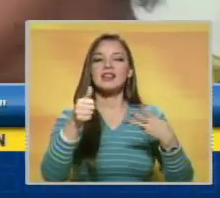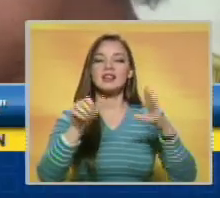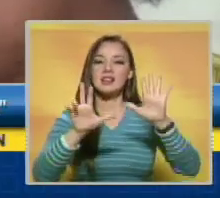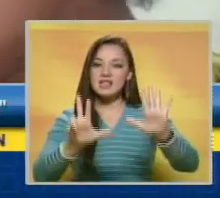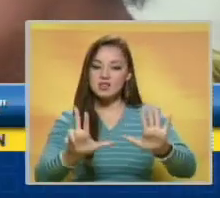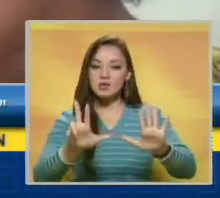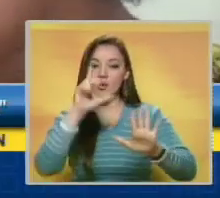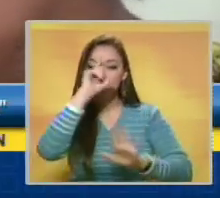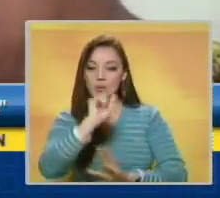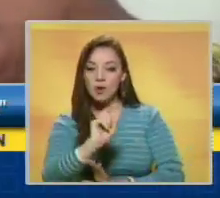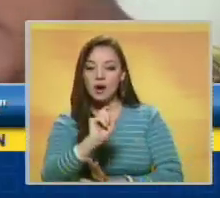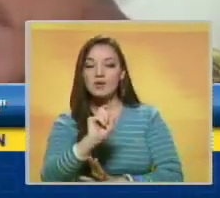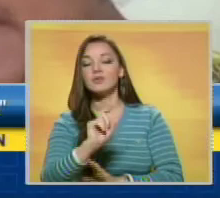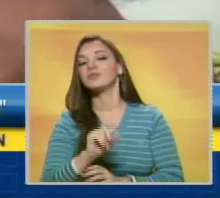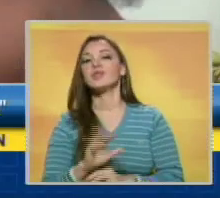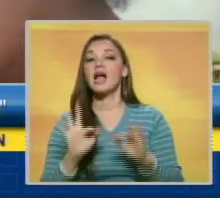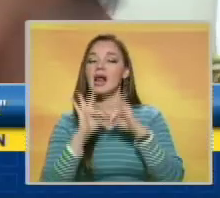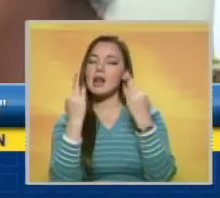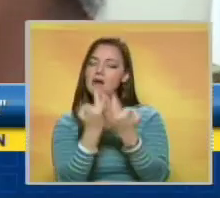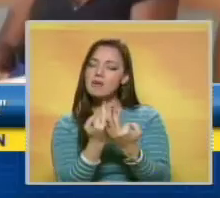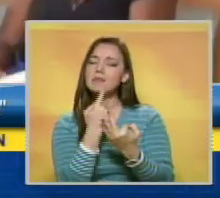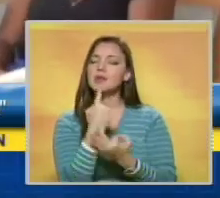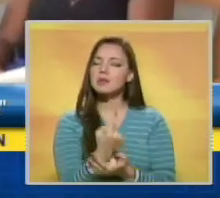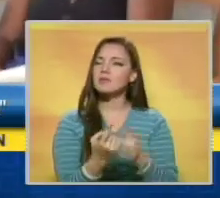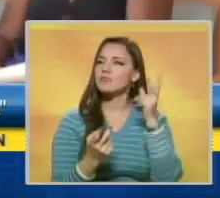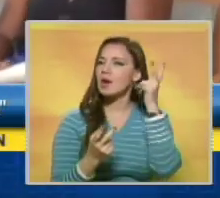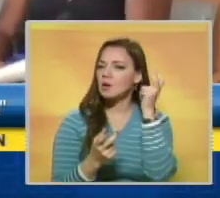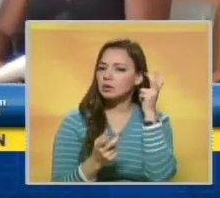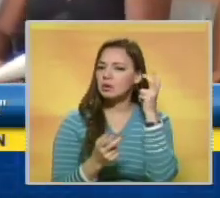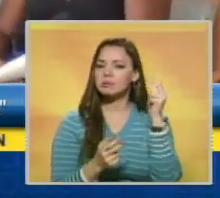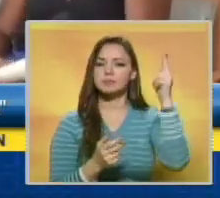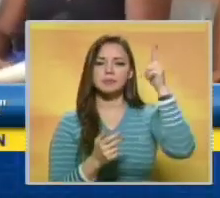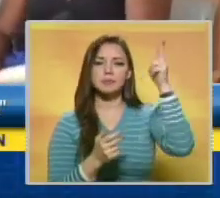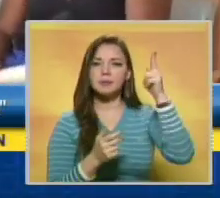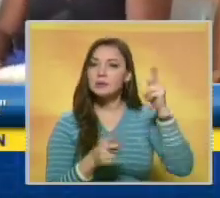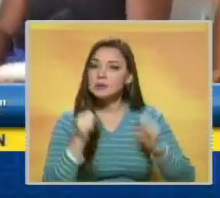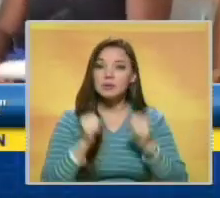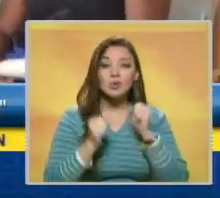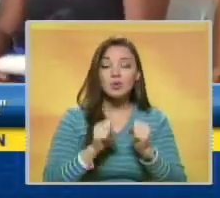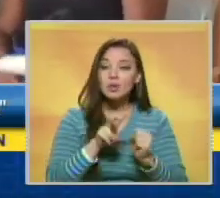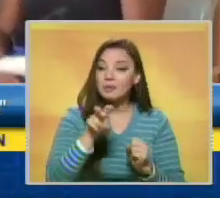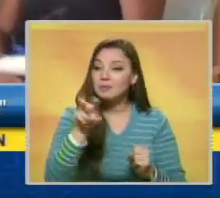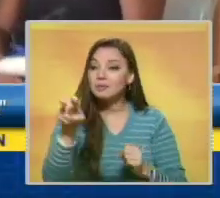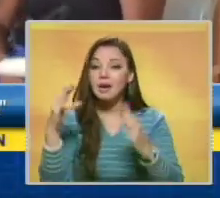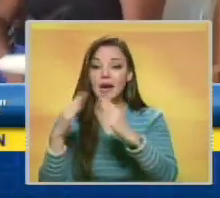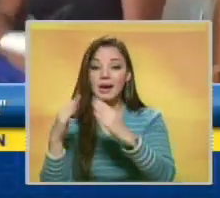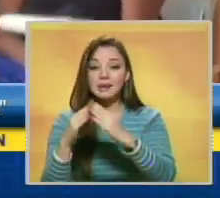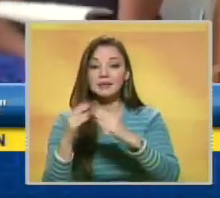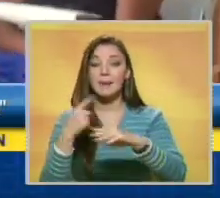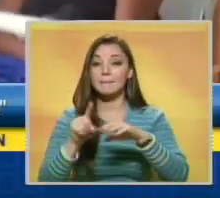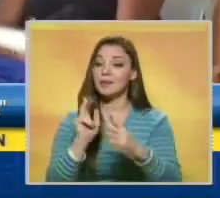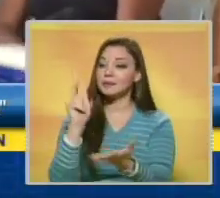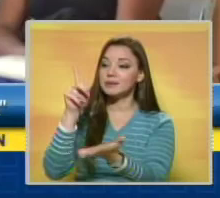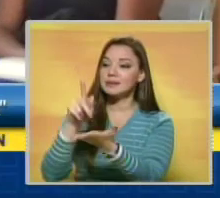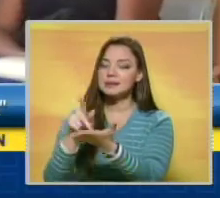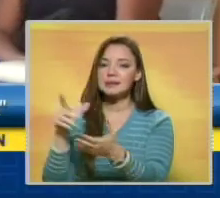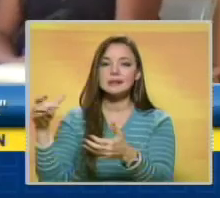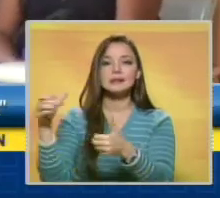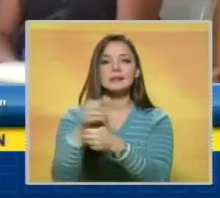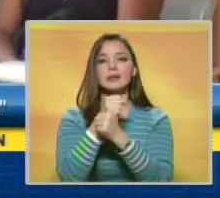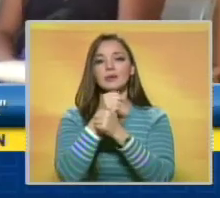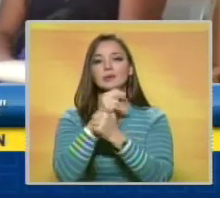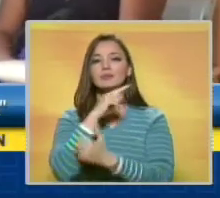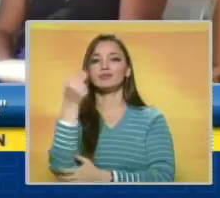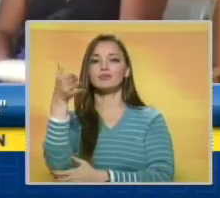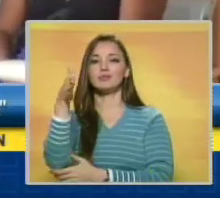18. Sus familiares contaron que cuando escucharon las detonaciones, acudieron de inmediato a la vivienda, pero al llegar hallaron a los jóvenes sin